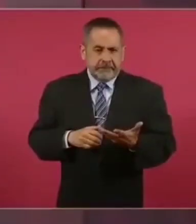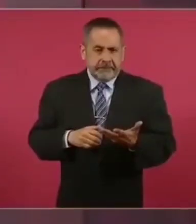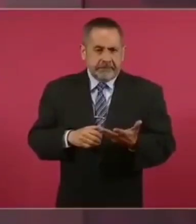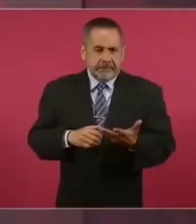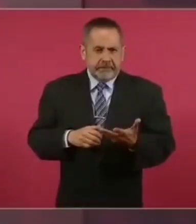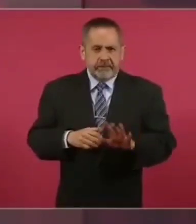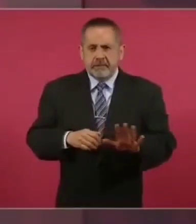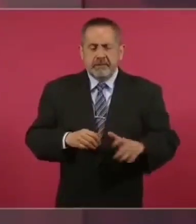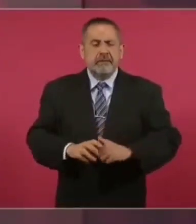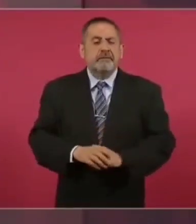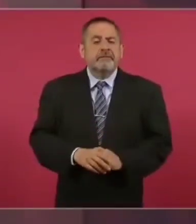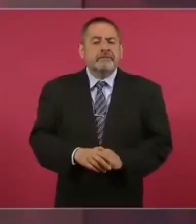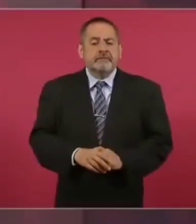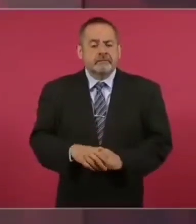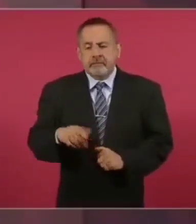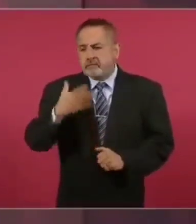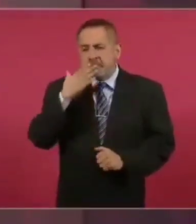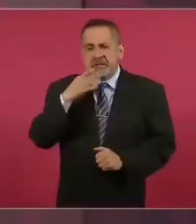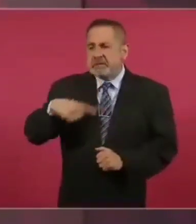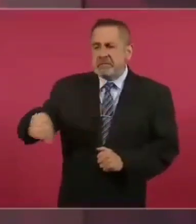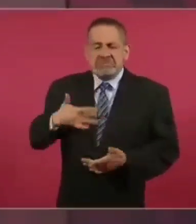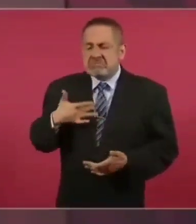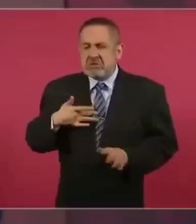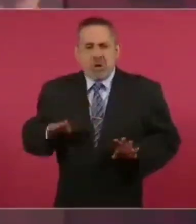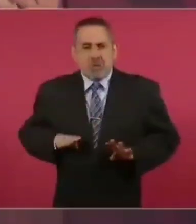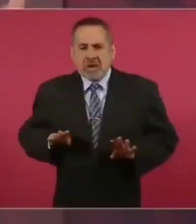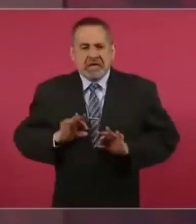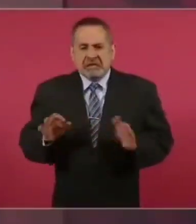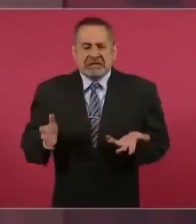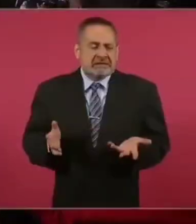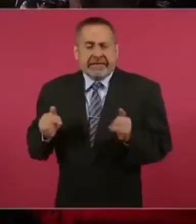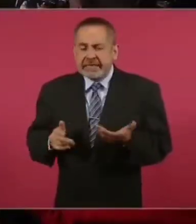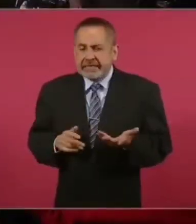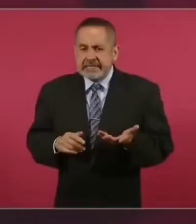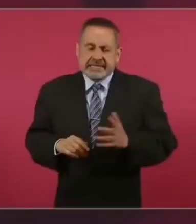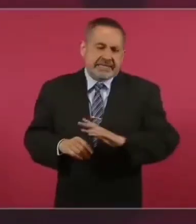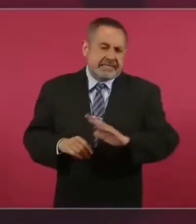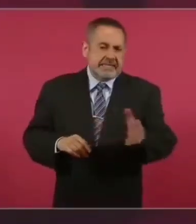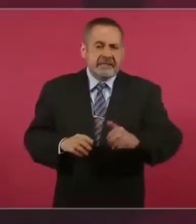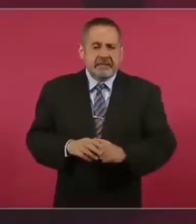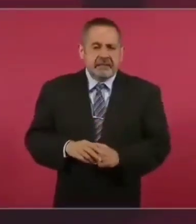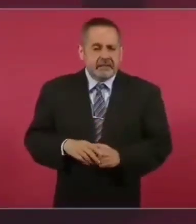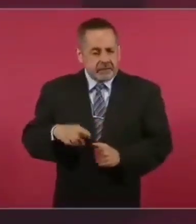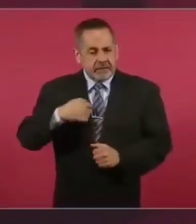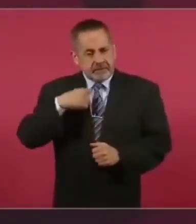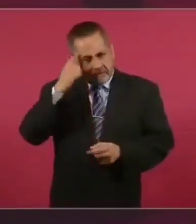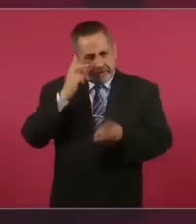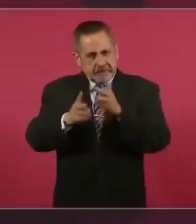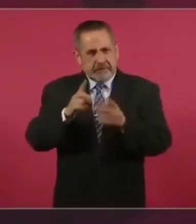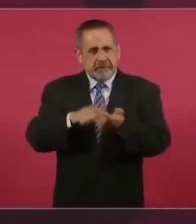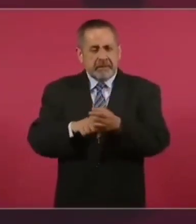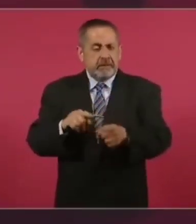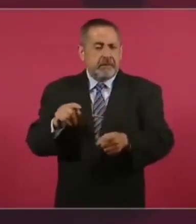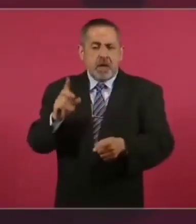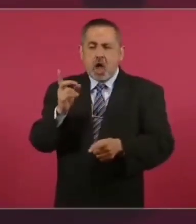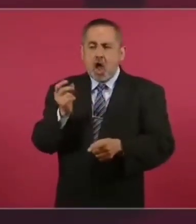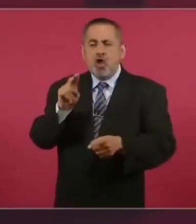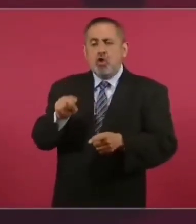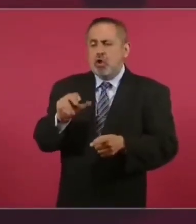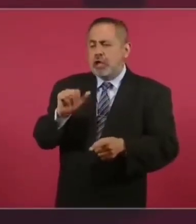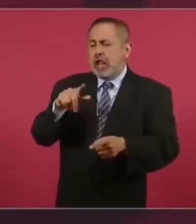no era sano para nuestra república, para nadie. Hablaba yo de don Antonio Ortiz